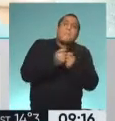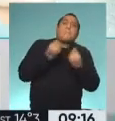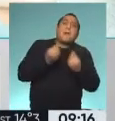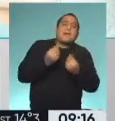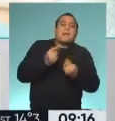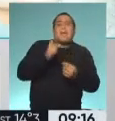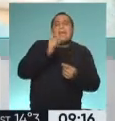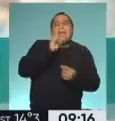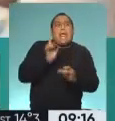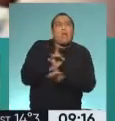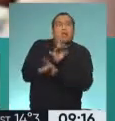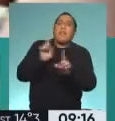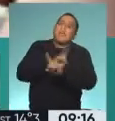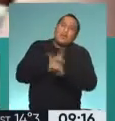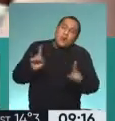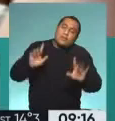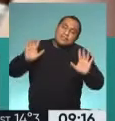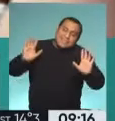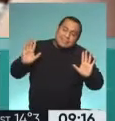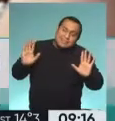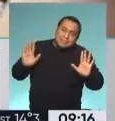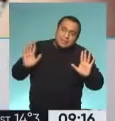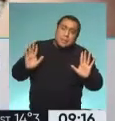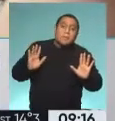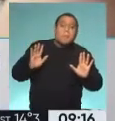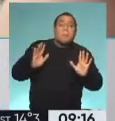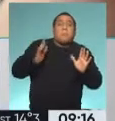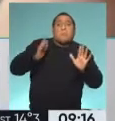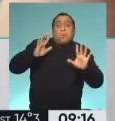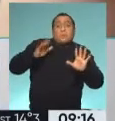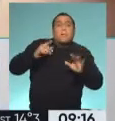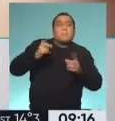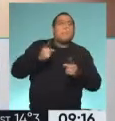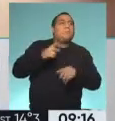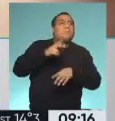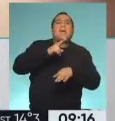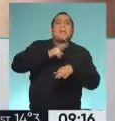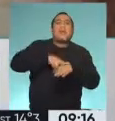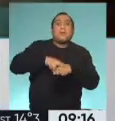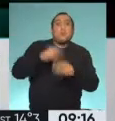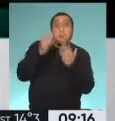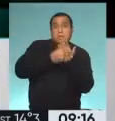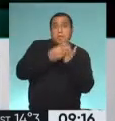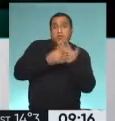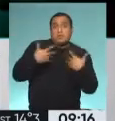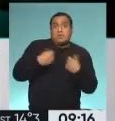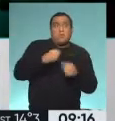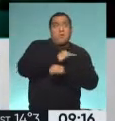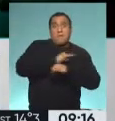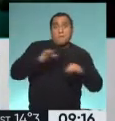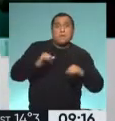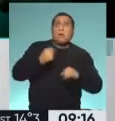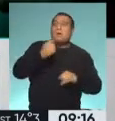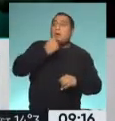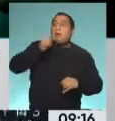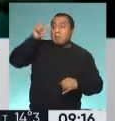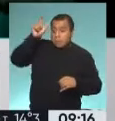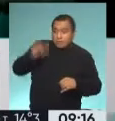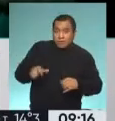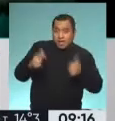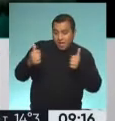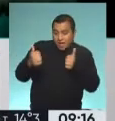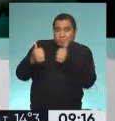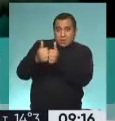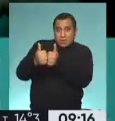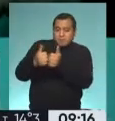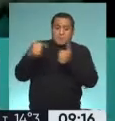de algún contagio. Sí. Y eso va a incluir, así como lo recomienda el Ministerio de Salud, que la persona que acompañe